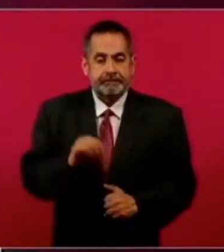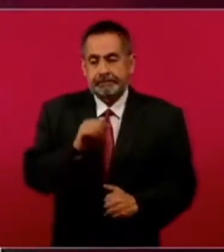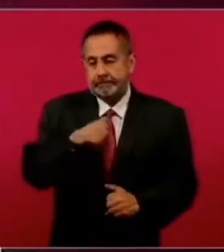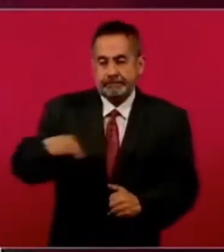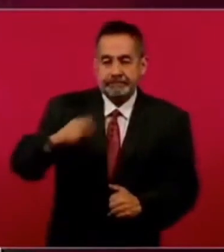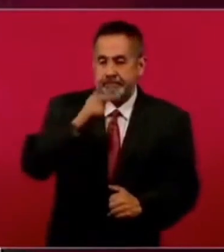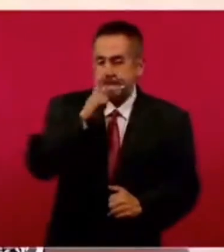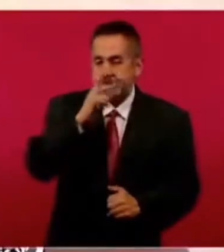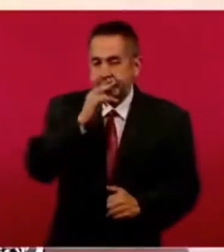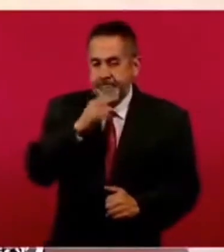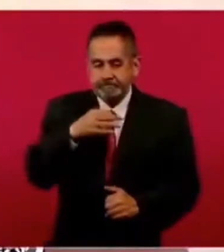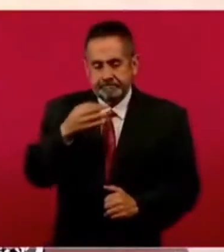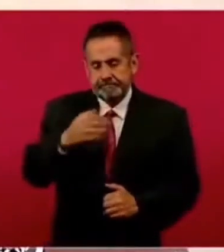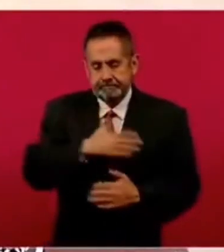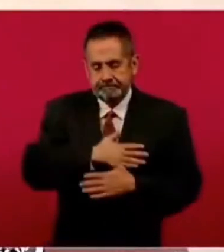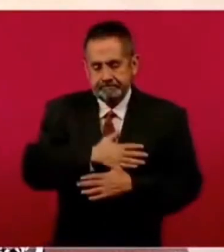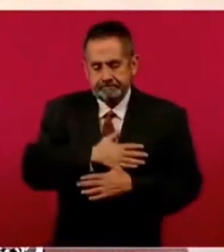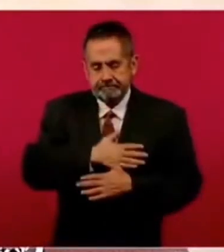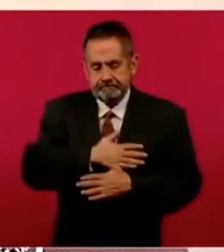pésame, nuestra solidaridad